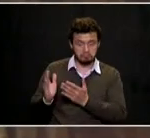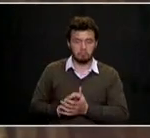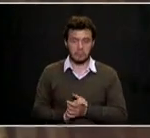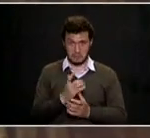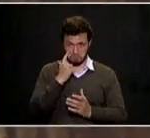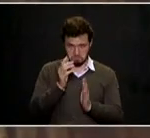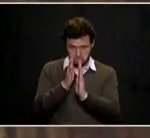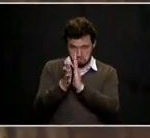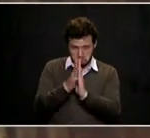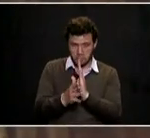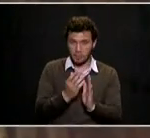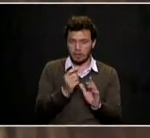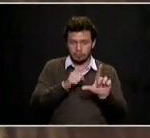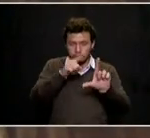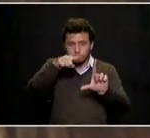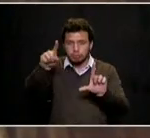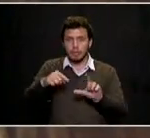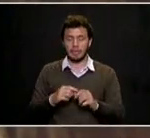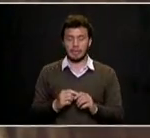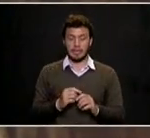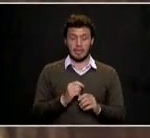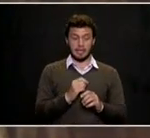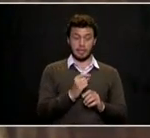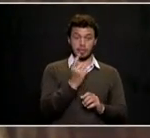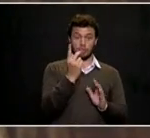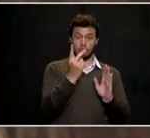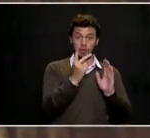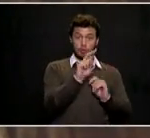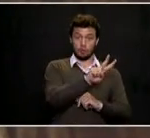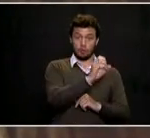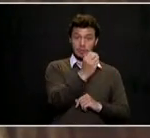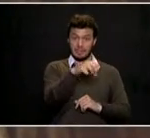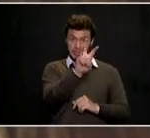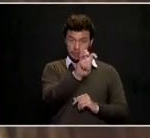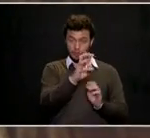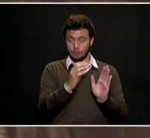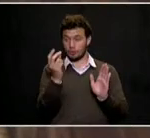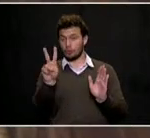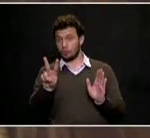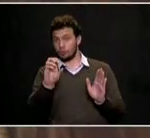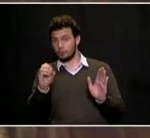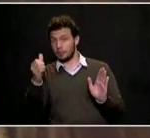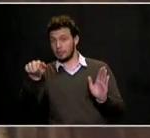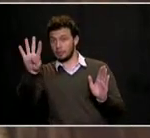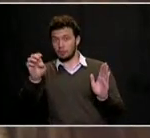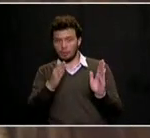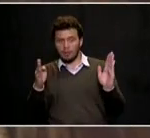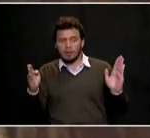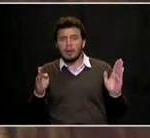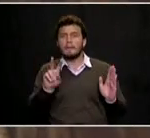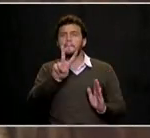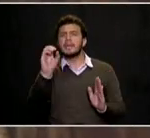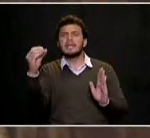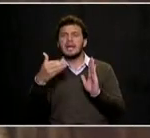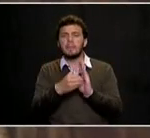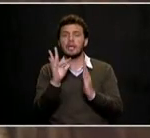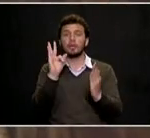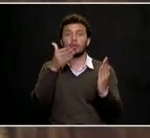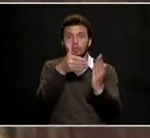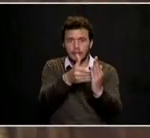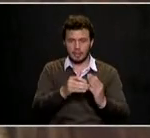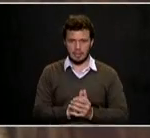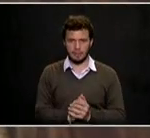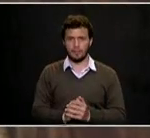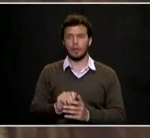2018 y 2019 la persona de medellín ayuda a elaborar 20 mil acciones de tutela 8 mil y 6